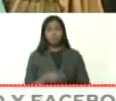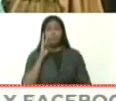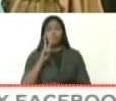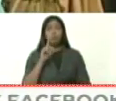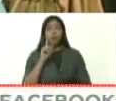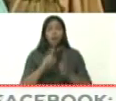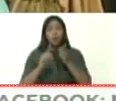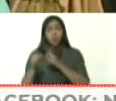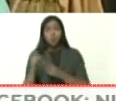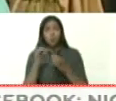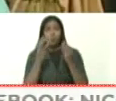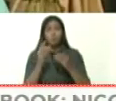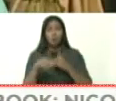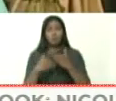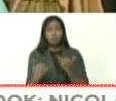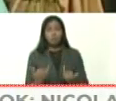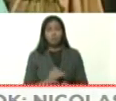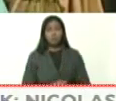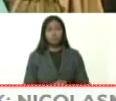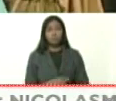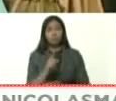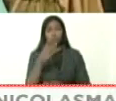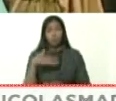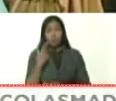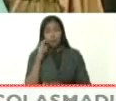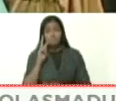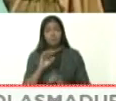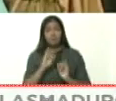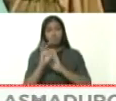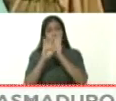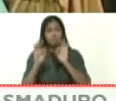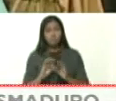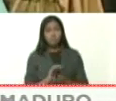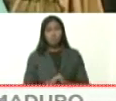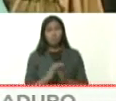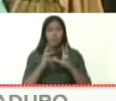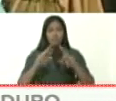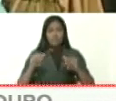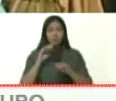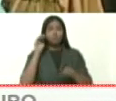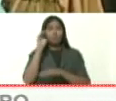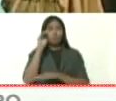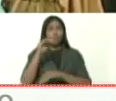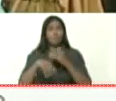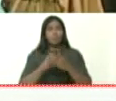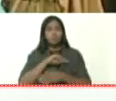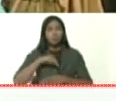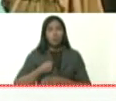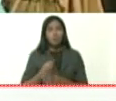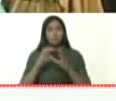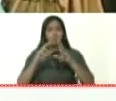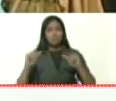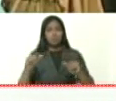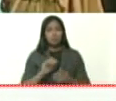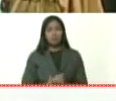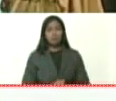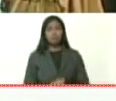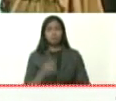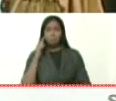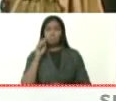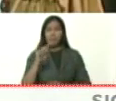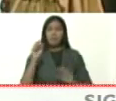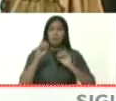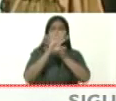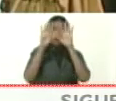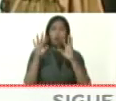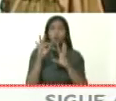algunos números para aquellos que nos están viendo en nuestras tierras y más allá de nuestras tierras, puedan tener claro